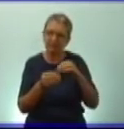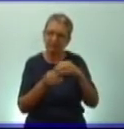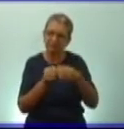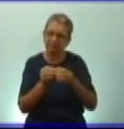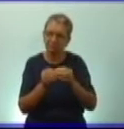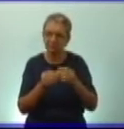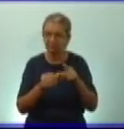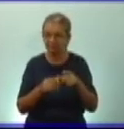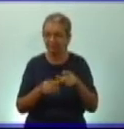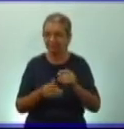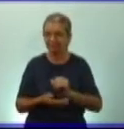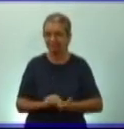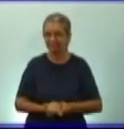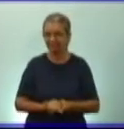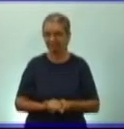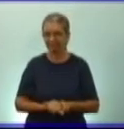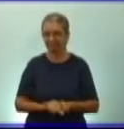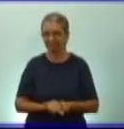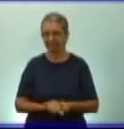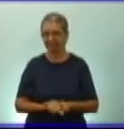débiles.